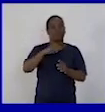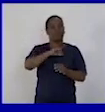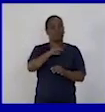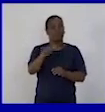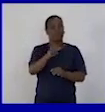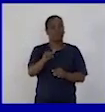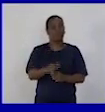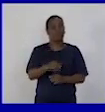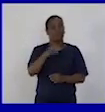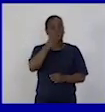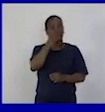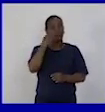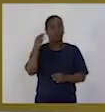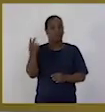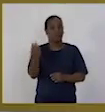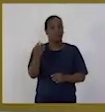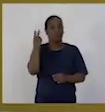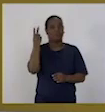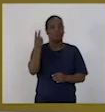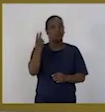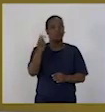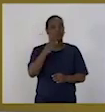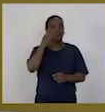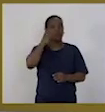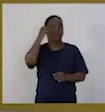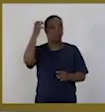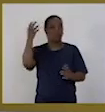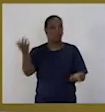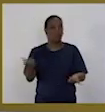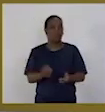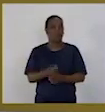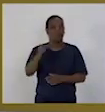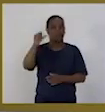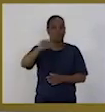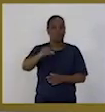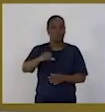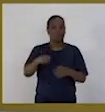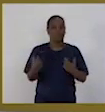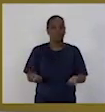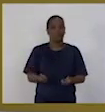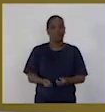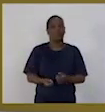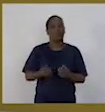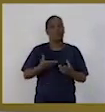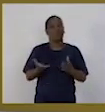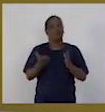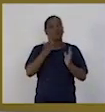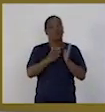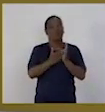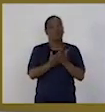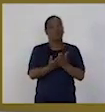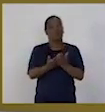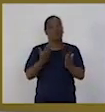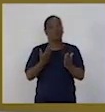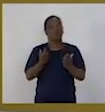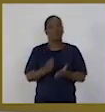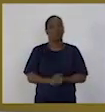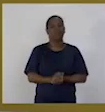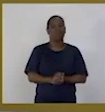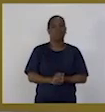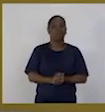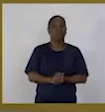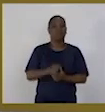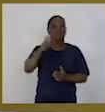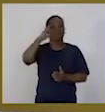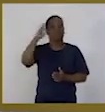gaseoso y dihidrógeno. En esta reacción el recipiente se calienta. Vamos a estar abordando también y recordando, ya